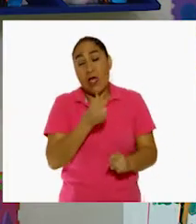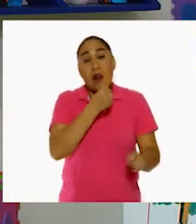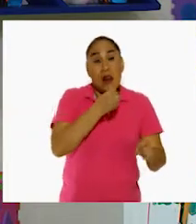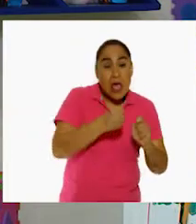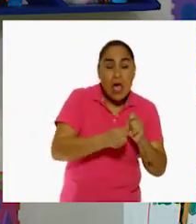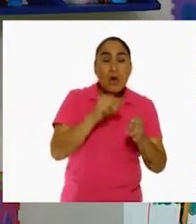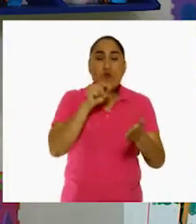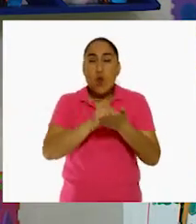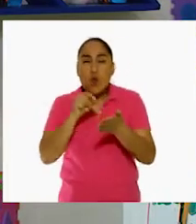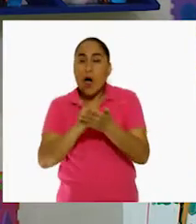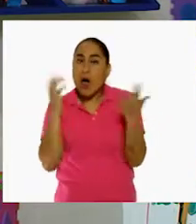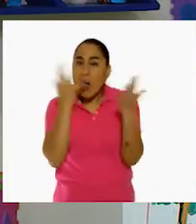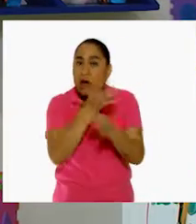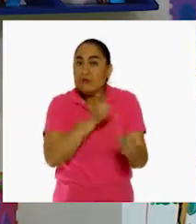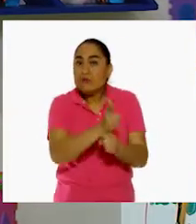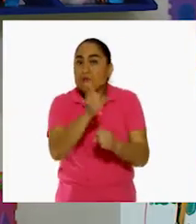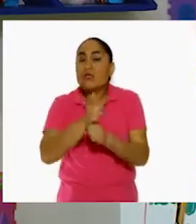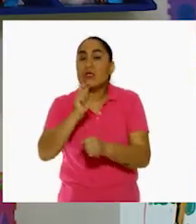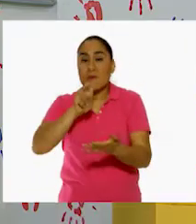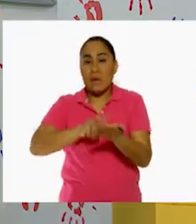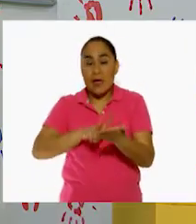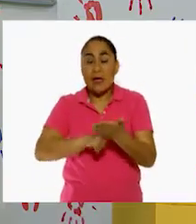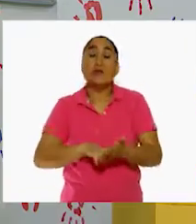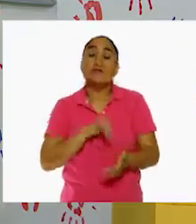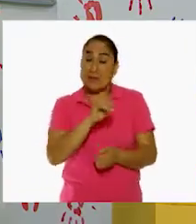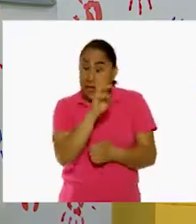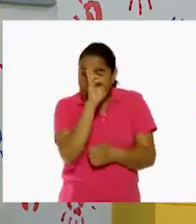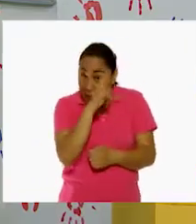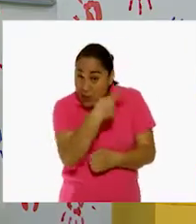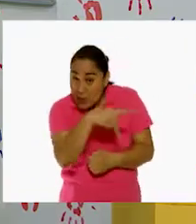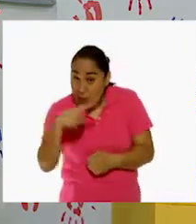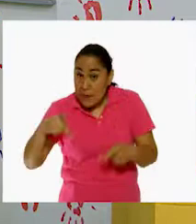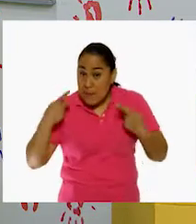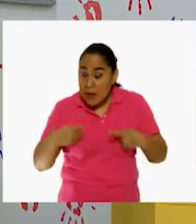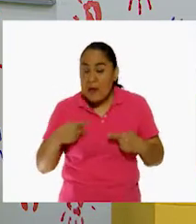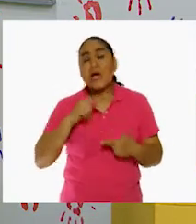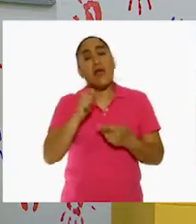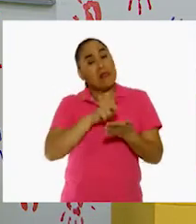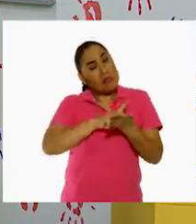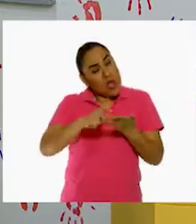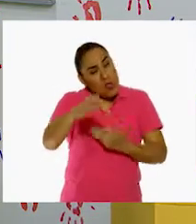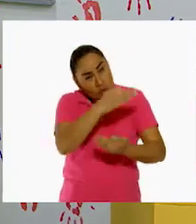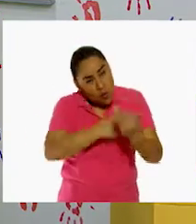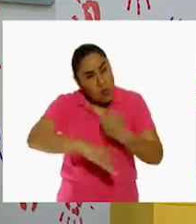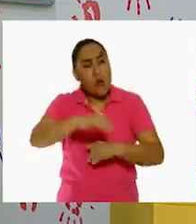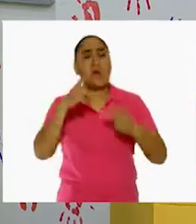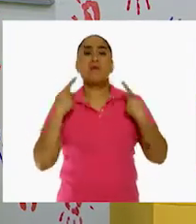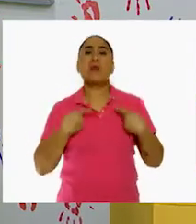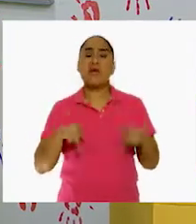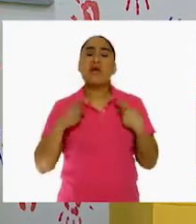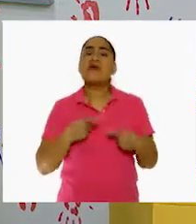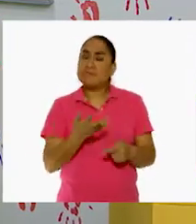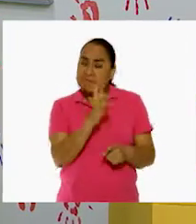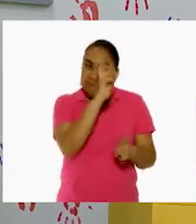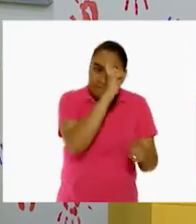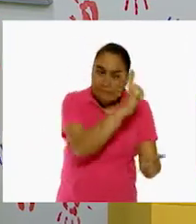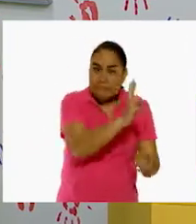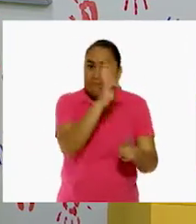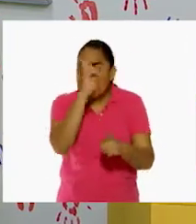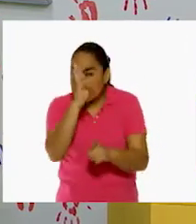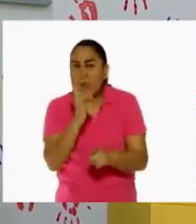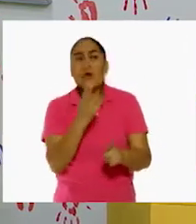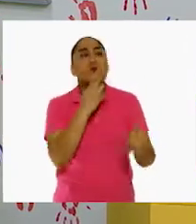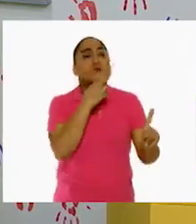su valor y sus cualidades. La dignidad humana es el derecho que todas las personas tenemos a ser respetadas y